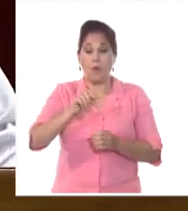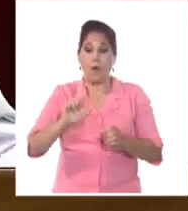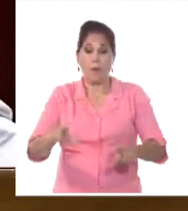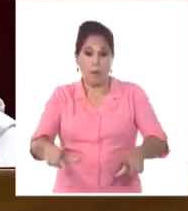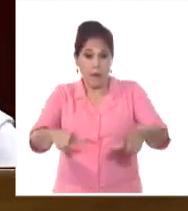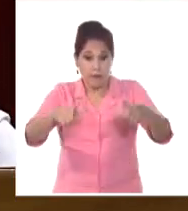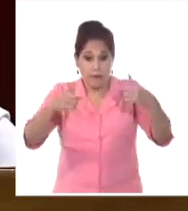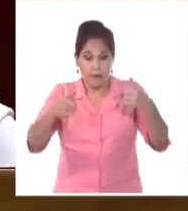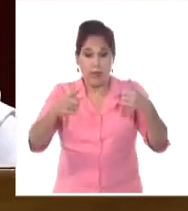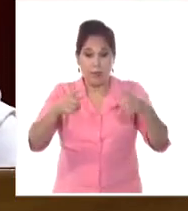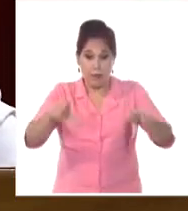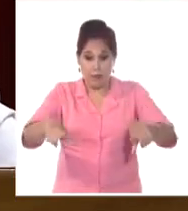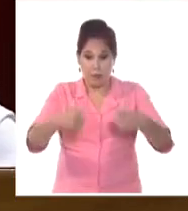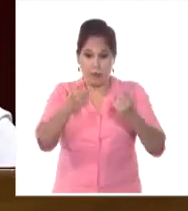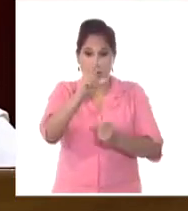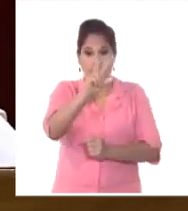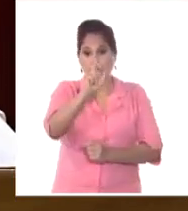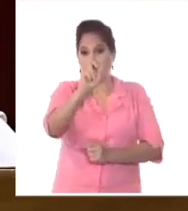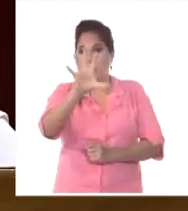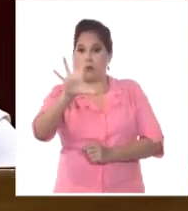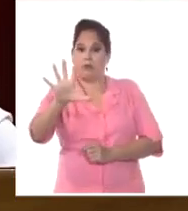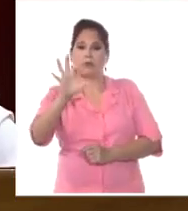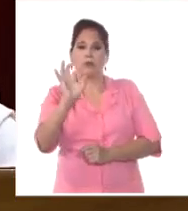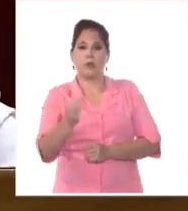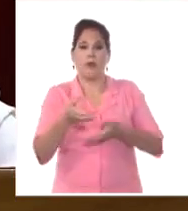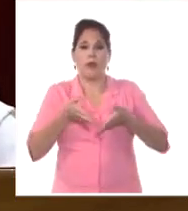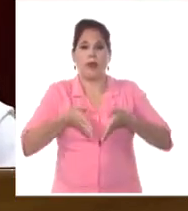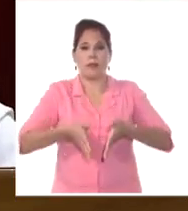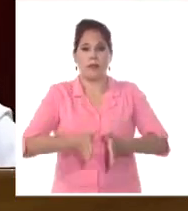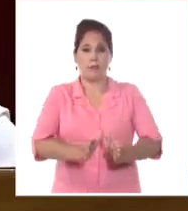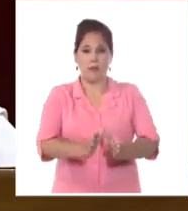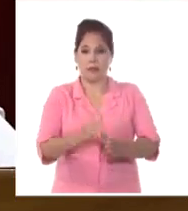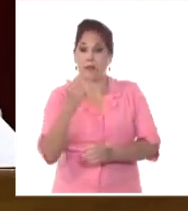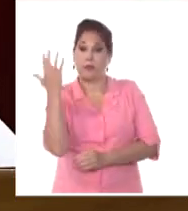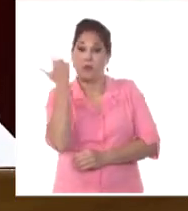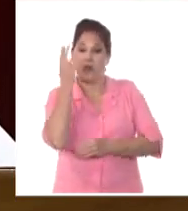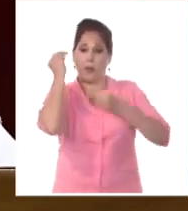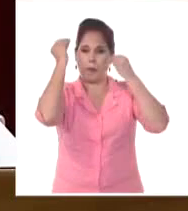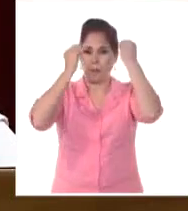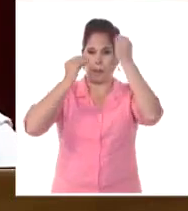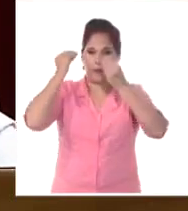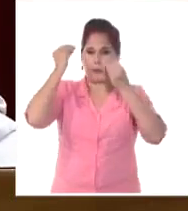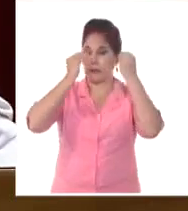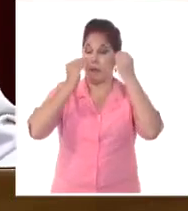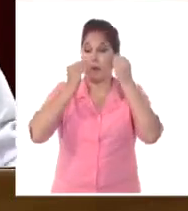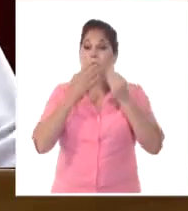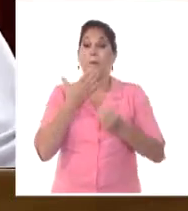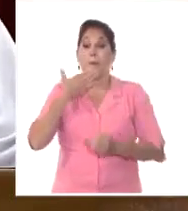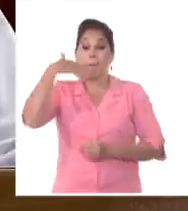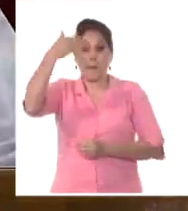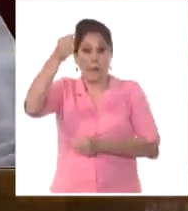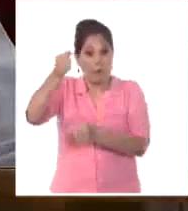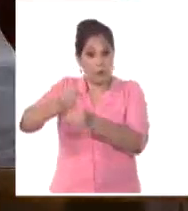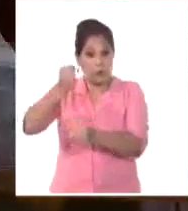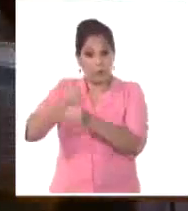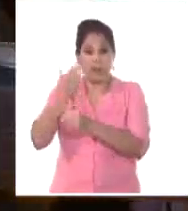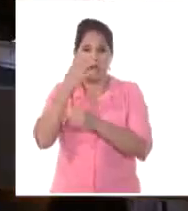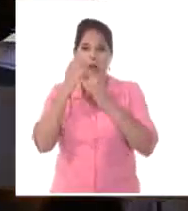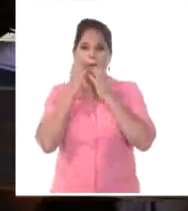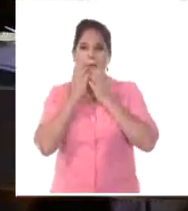también el aniversario 205 del nacimiento del más grande pensador a favor de los trabajadores, Carlos